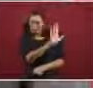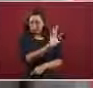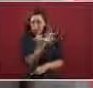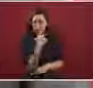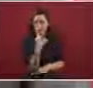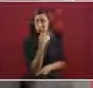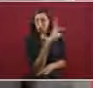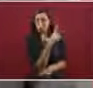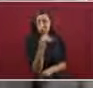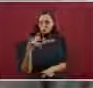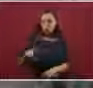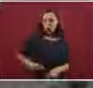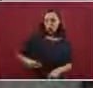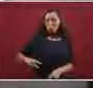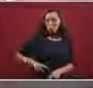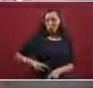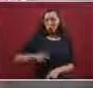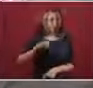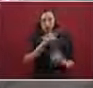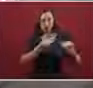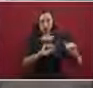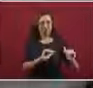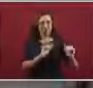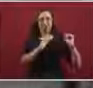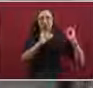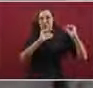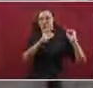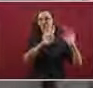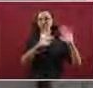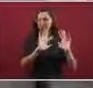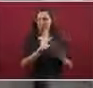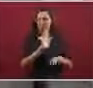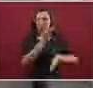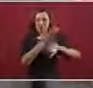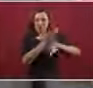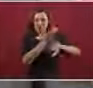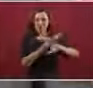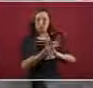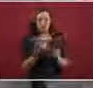decidimos soberanamente quién nos representa en Washington.